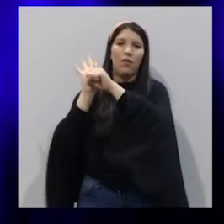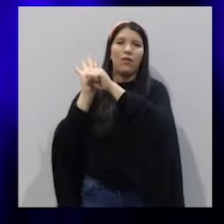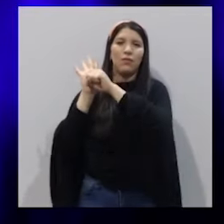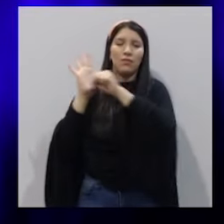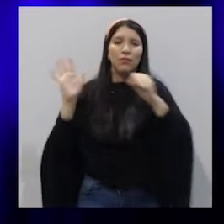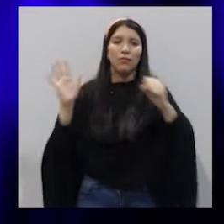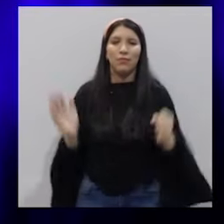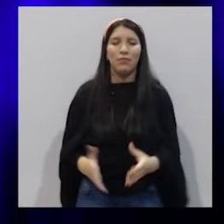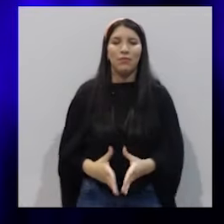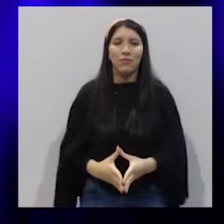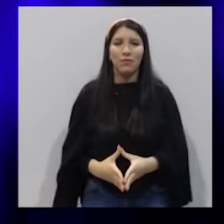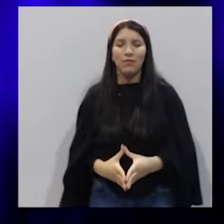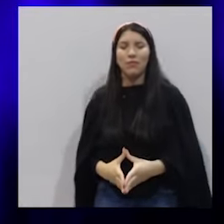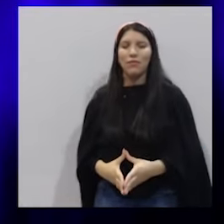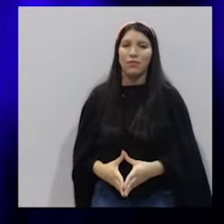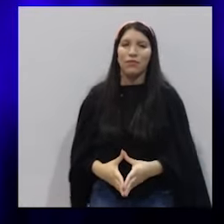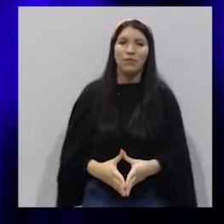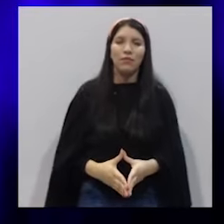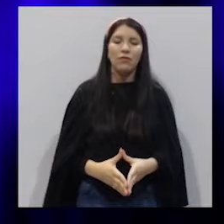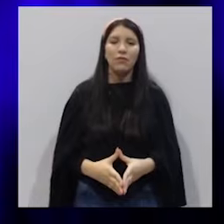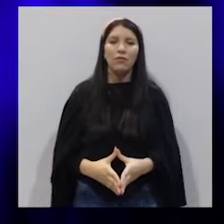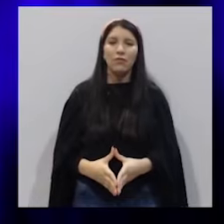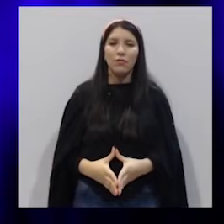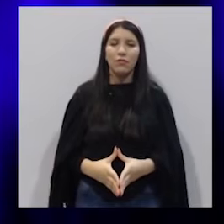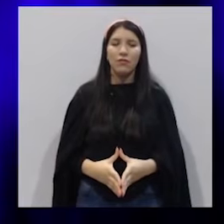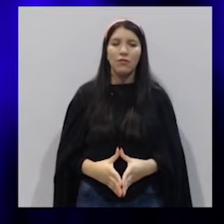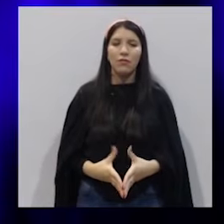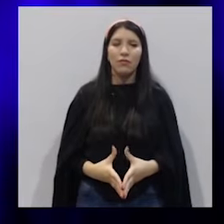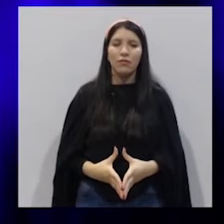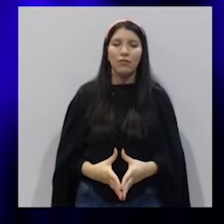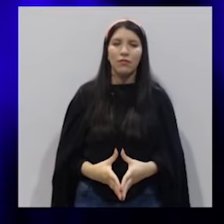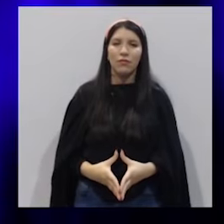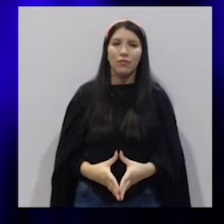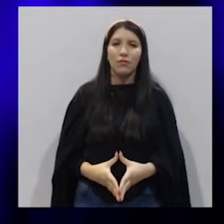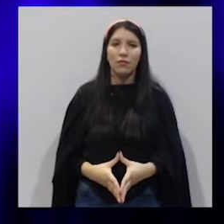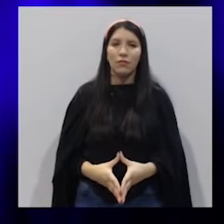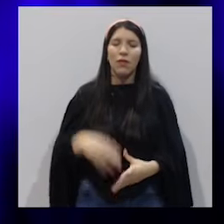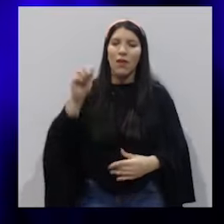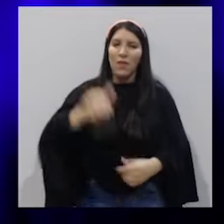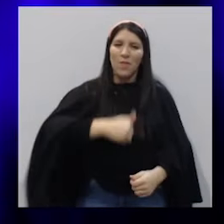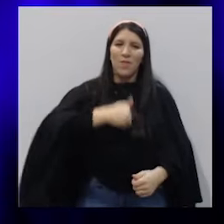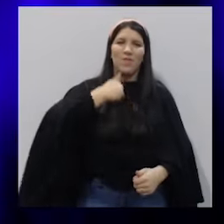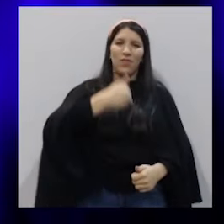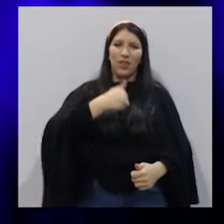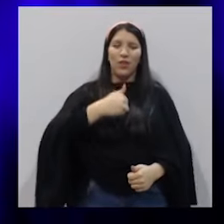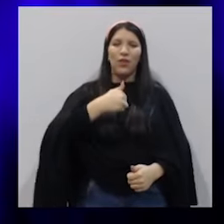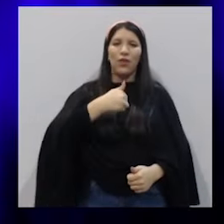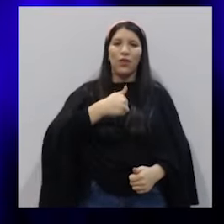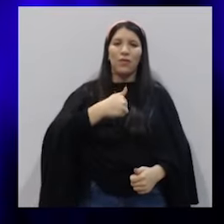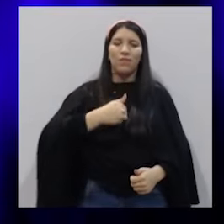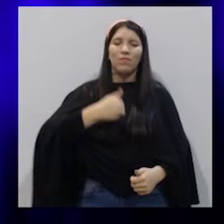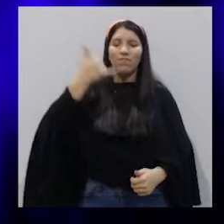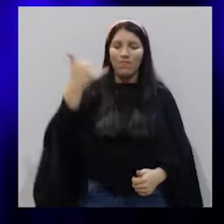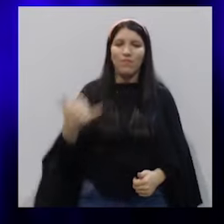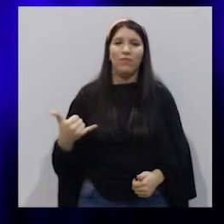esta maravillosa frase consumado es ahí alcanzó la victoria para tu vida y para mi